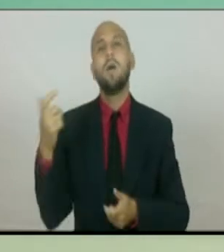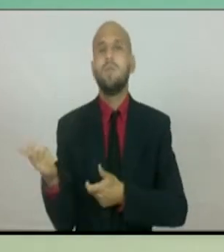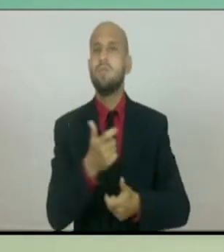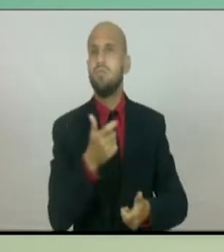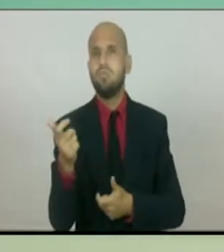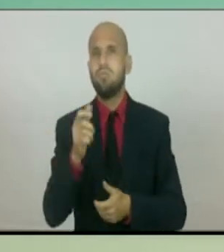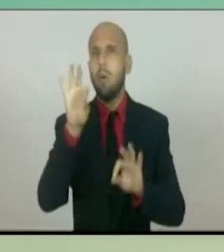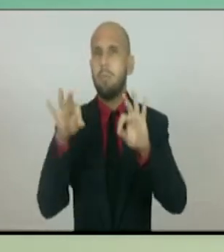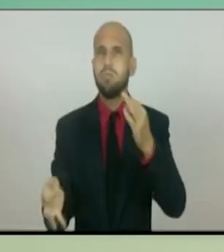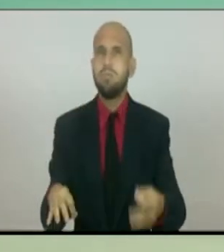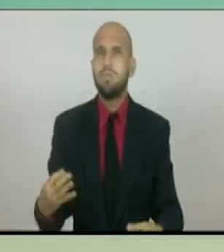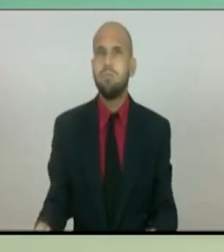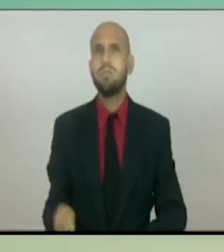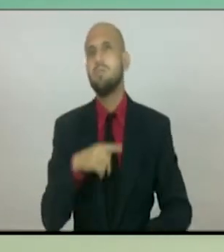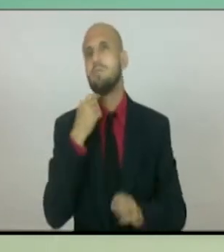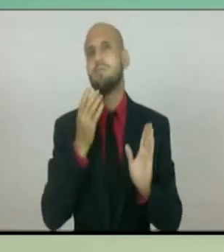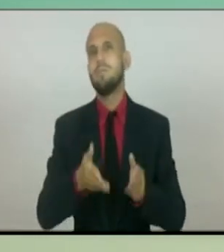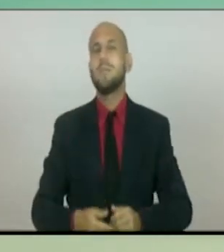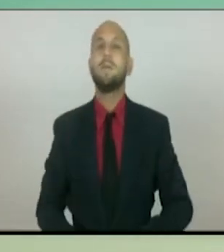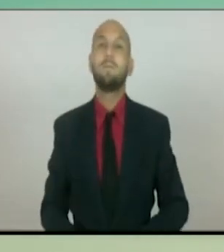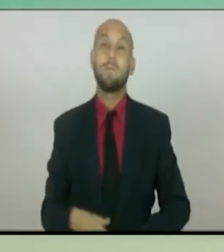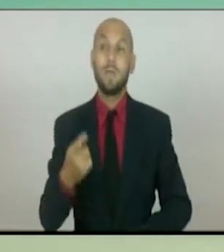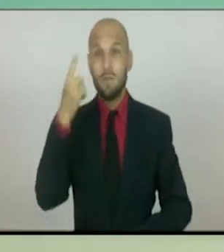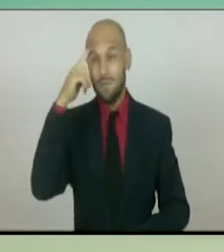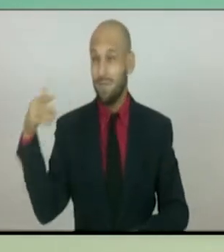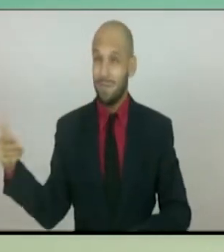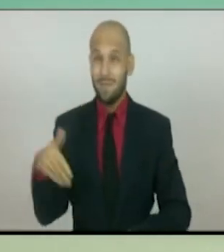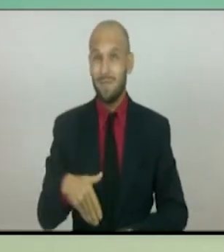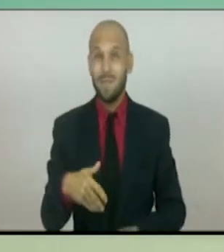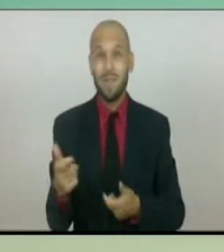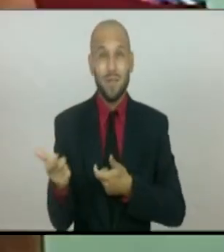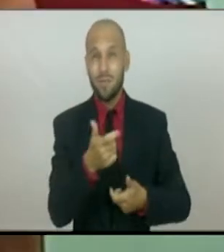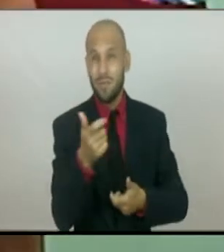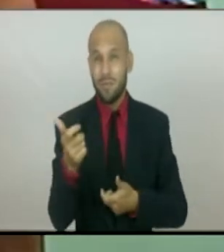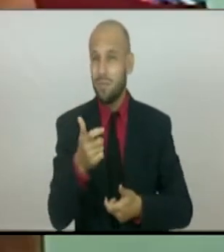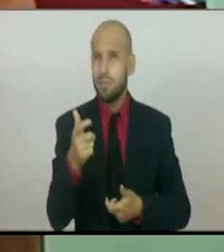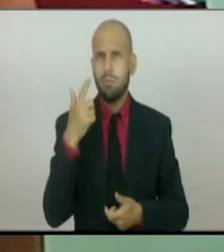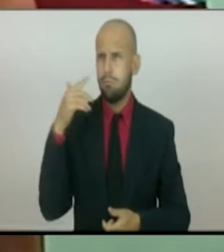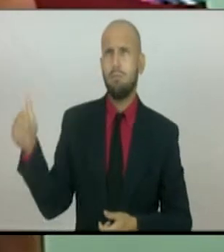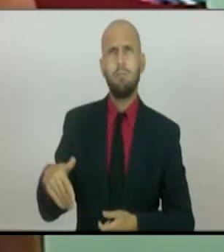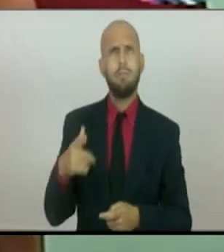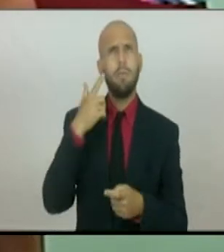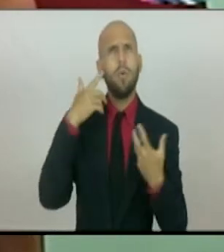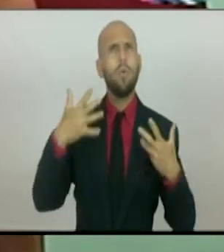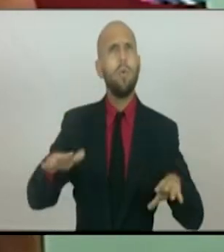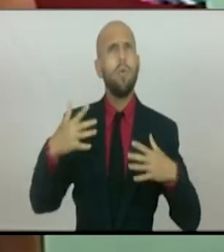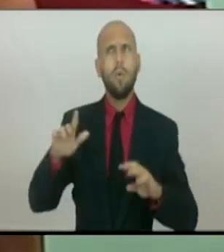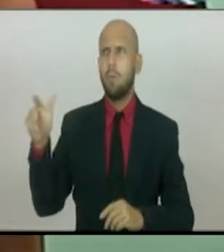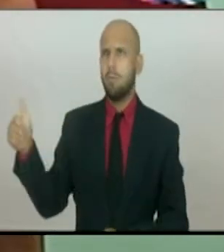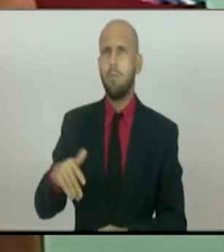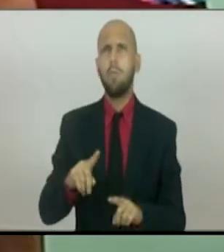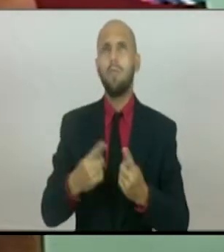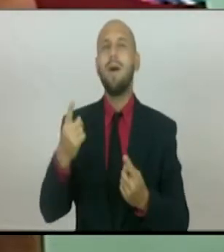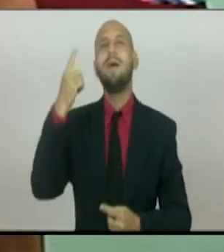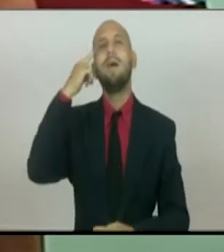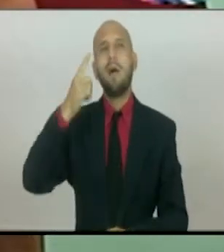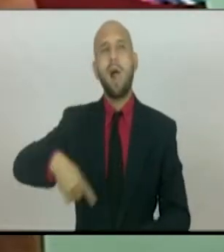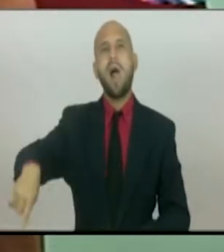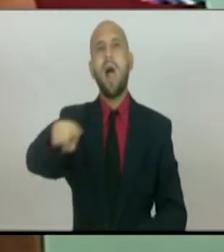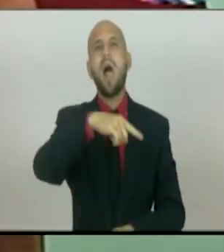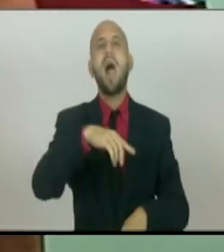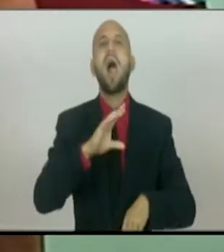casos de dengue. O sea que si llega un fumigador a una vivienda es porque en esa manzana hay algún reporte de caso de dengue o es una